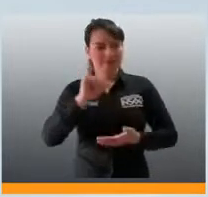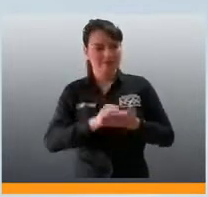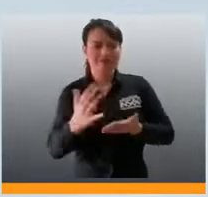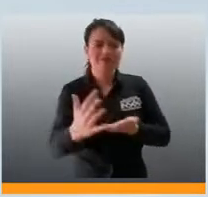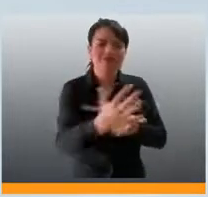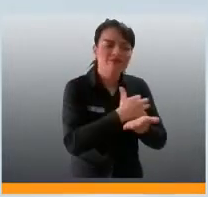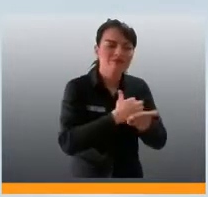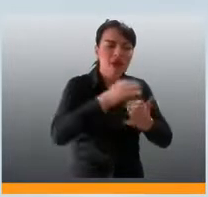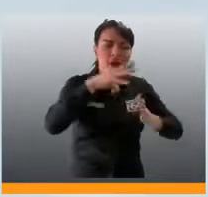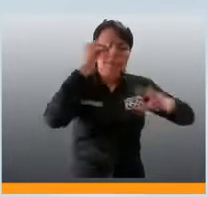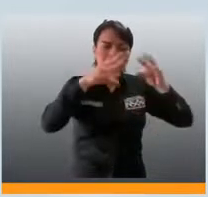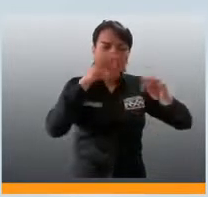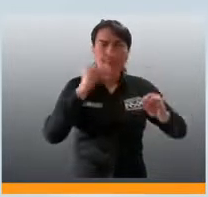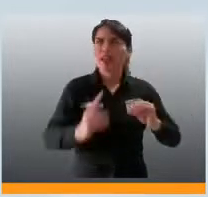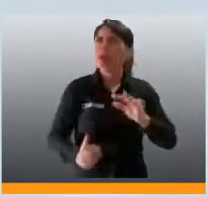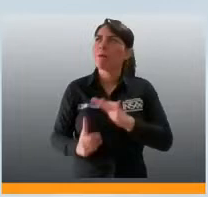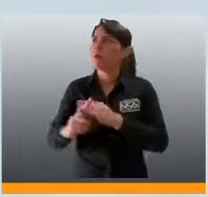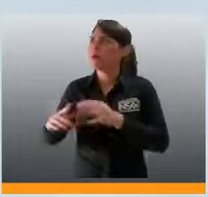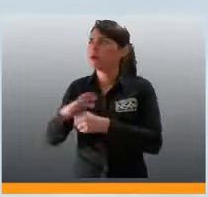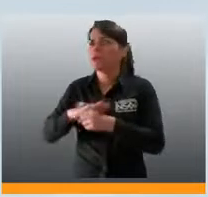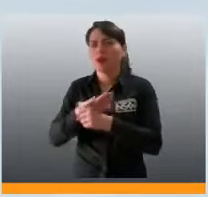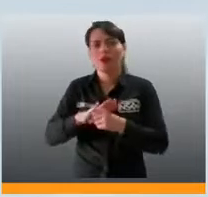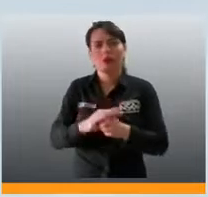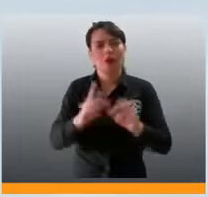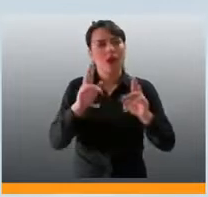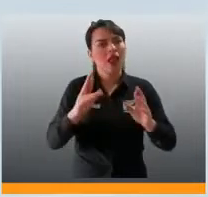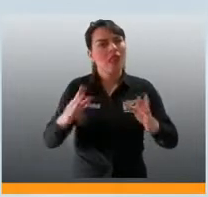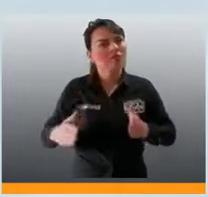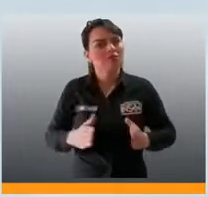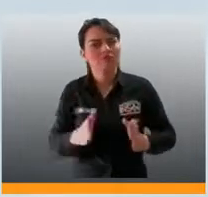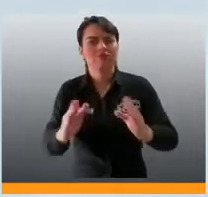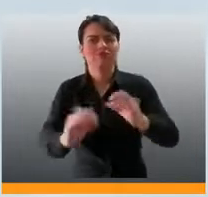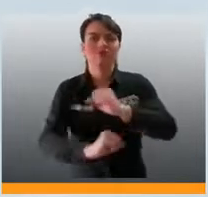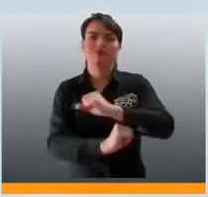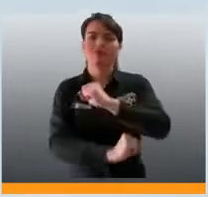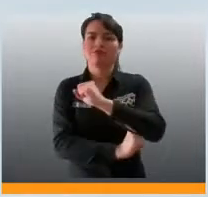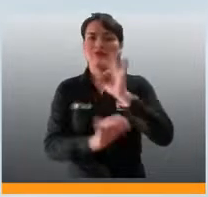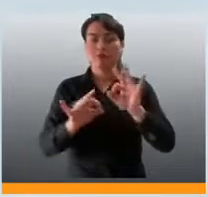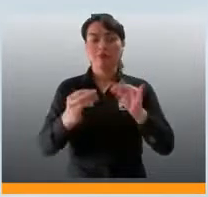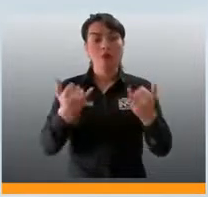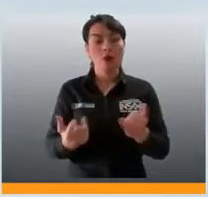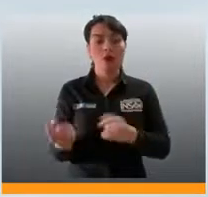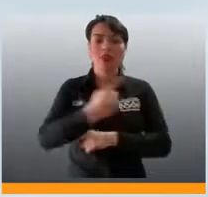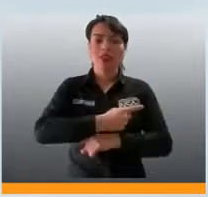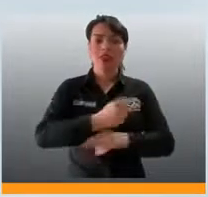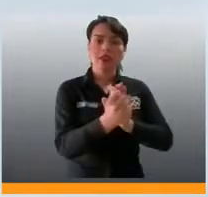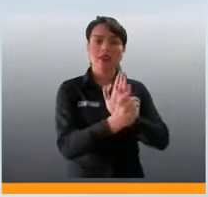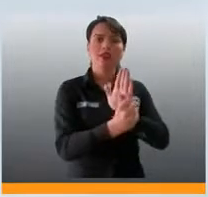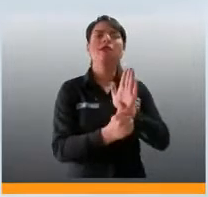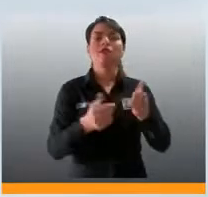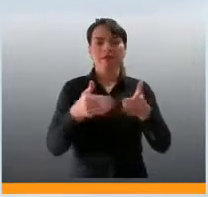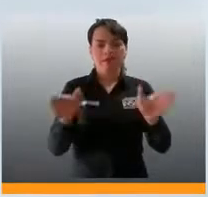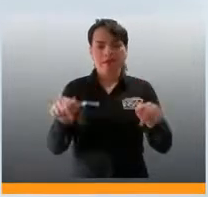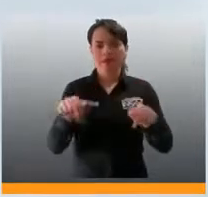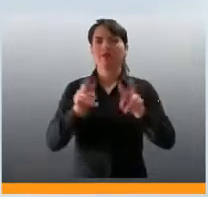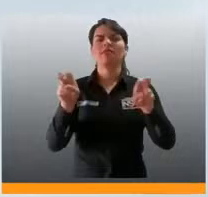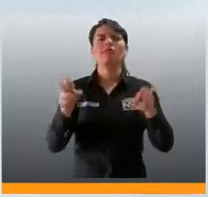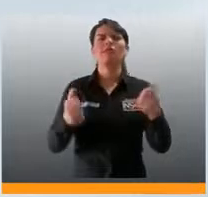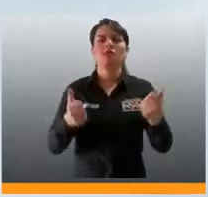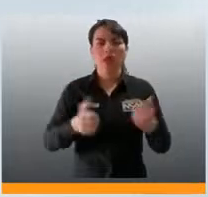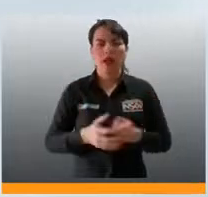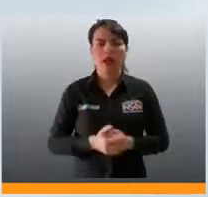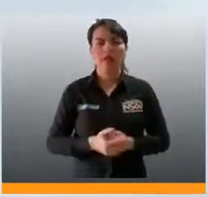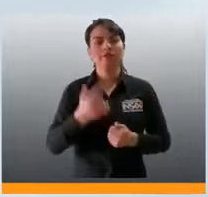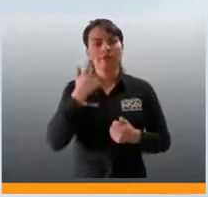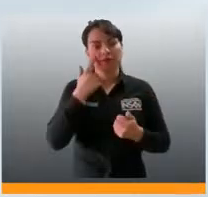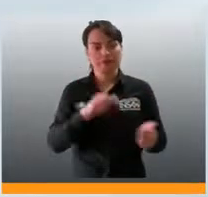la contingencia y salir fortalecidos. Nuestra agenda para el día de hoy entonces empieza con esta apertura y ahora le damos